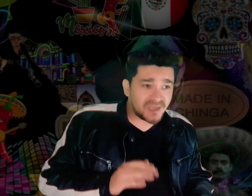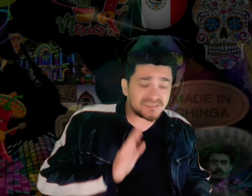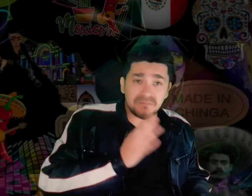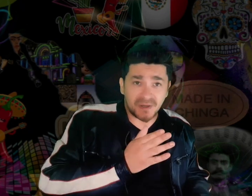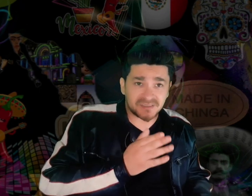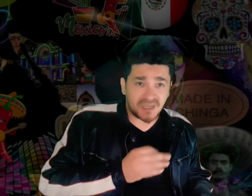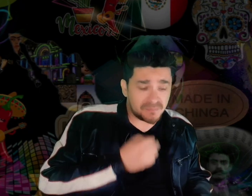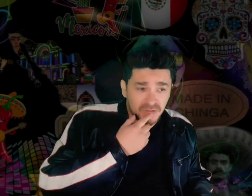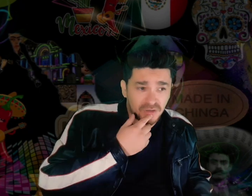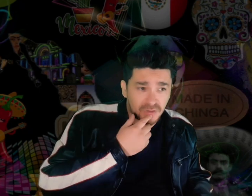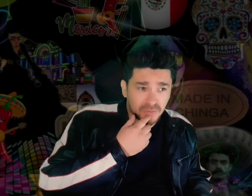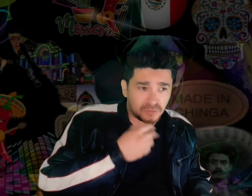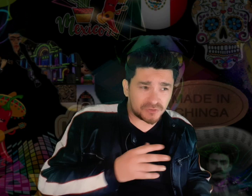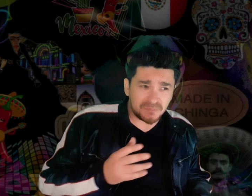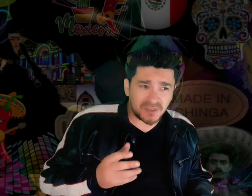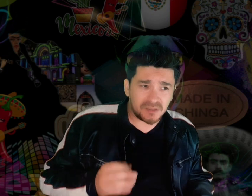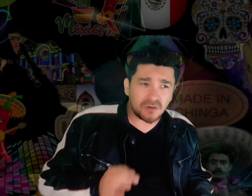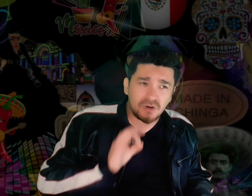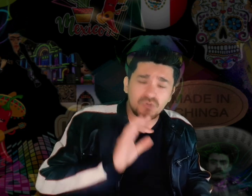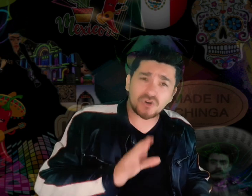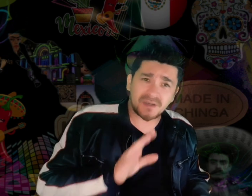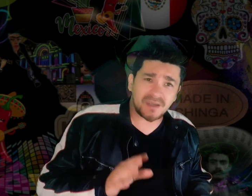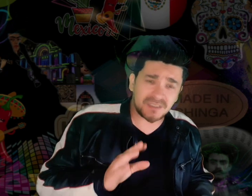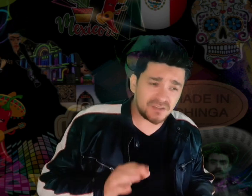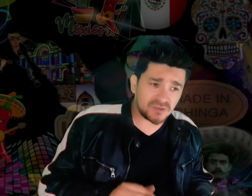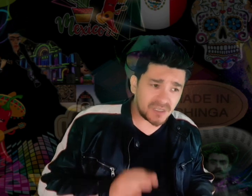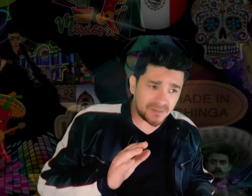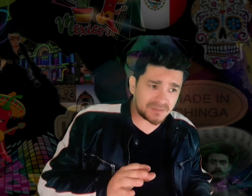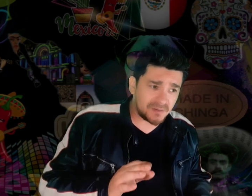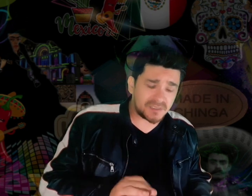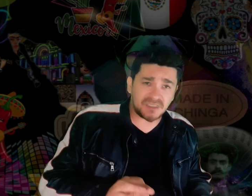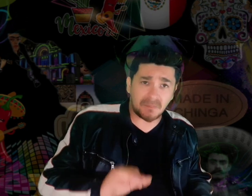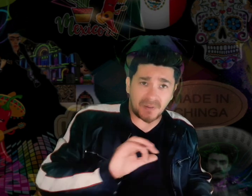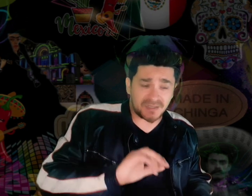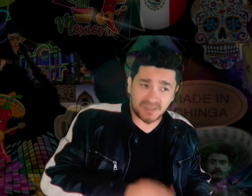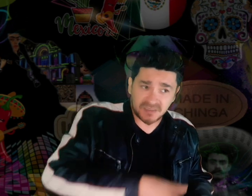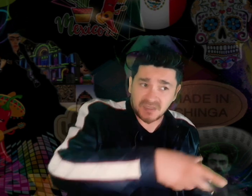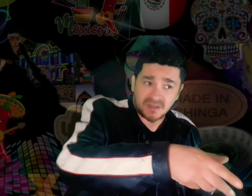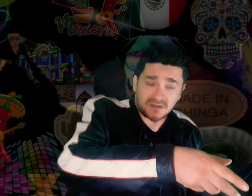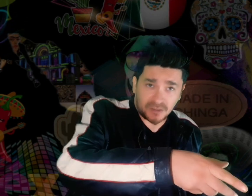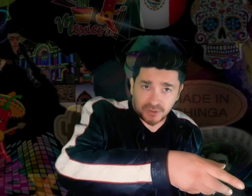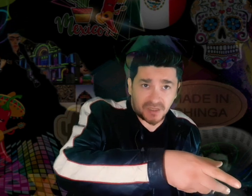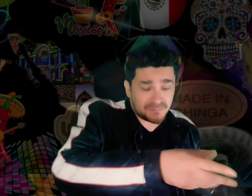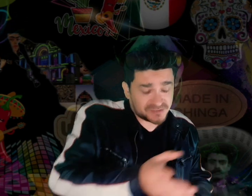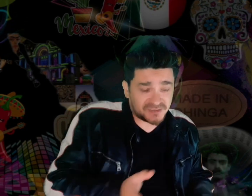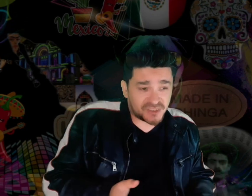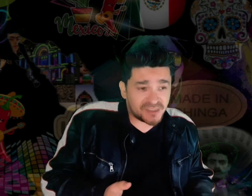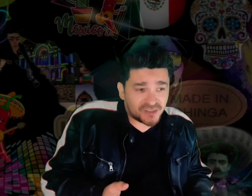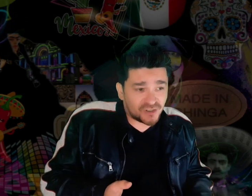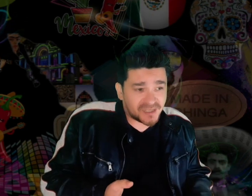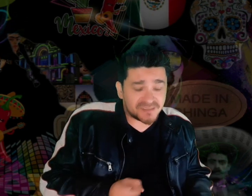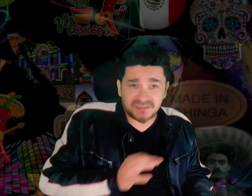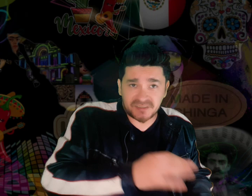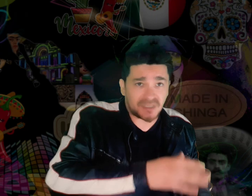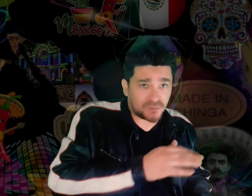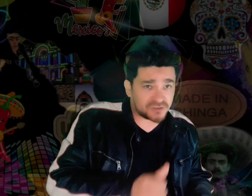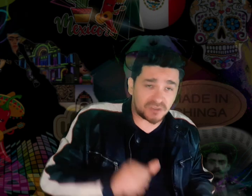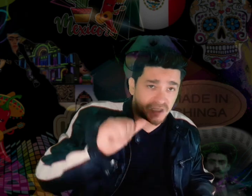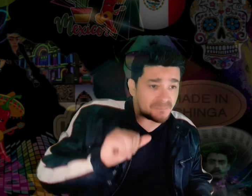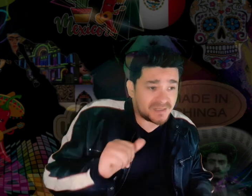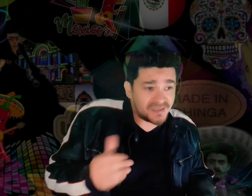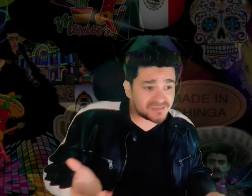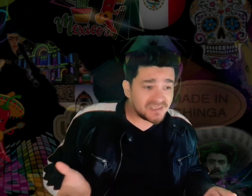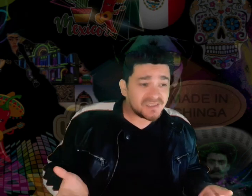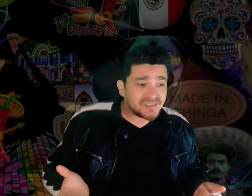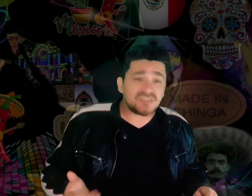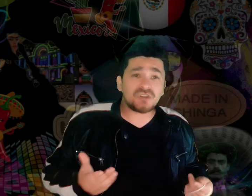cuenta, es imparcial, pero como siempre les digo, veo muchos canales de televisión que lamentablemente tiran parias. El otro día el presidente ya dijo que casi el 70%